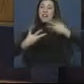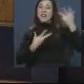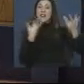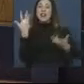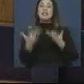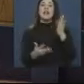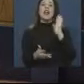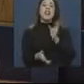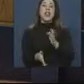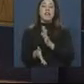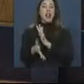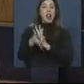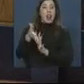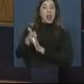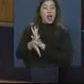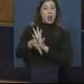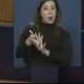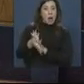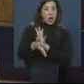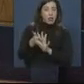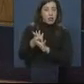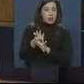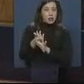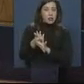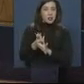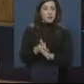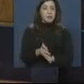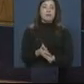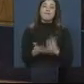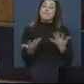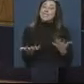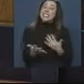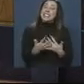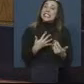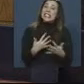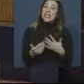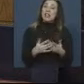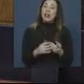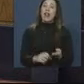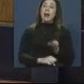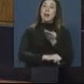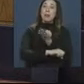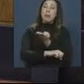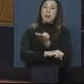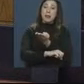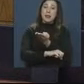transmitiera por lenguaje de señas. Naturalmente que esta demanda